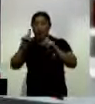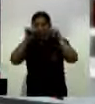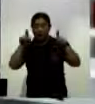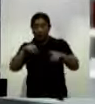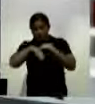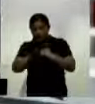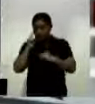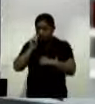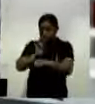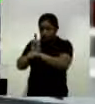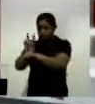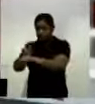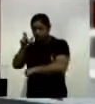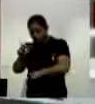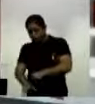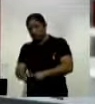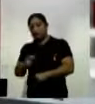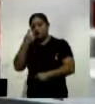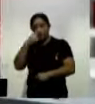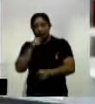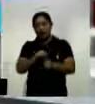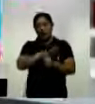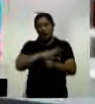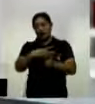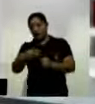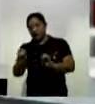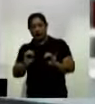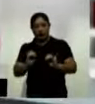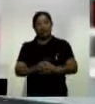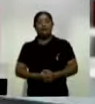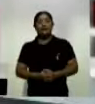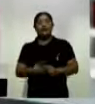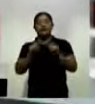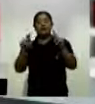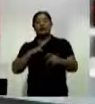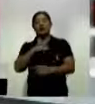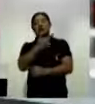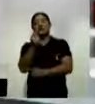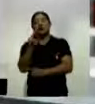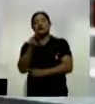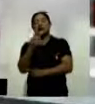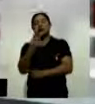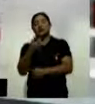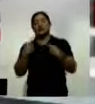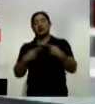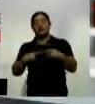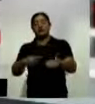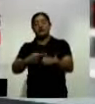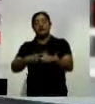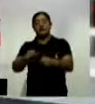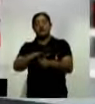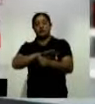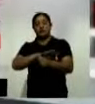con la finalidad de prevenir contagios de COVID-19. Además, Tlaxcala suma 782 casos positivos